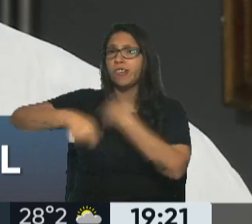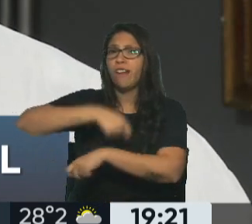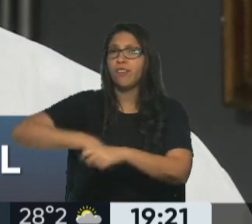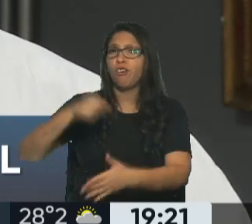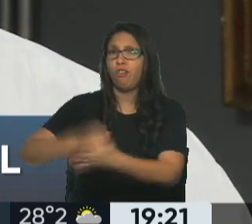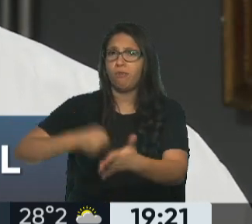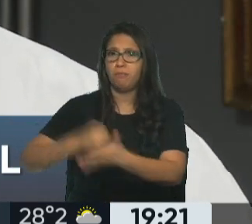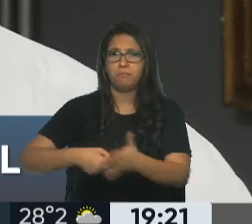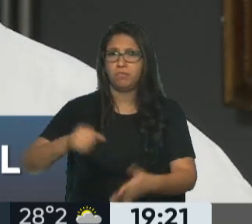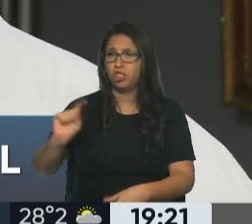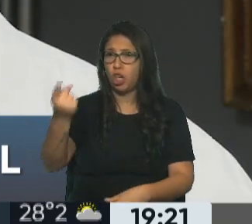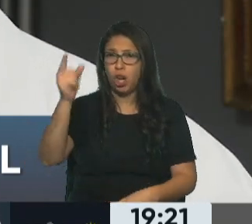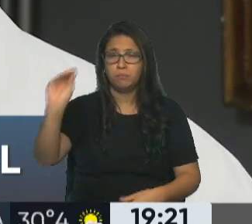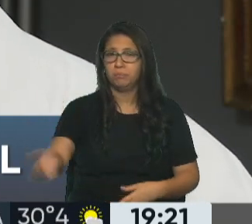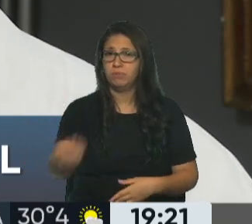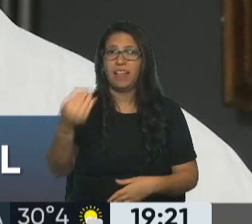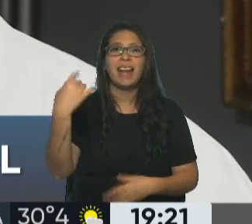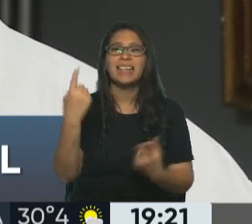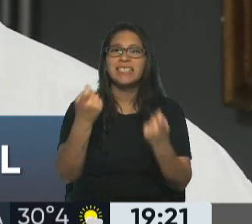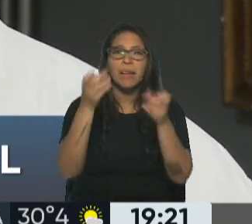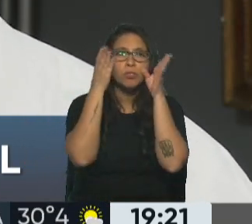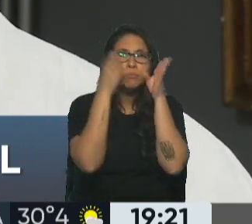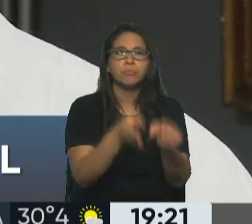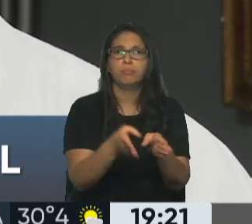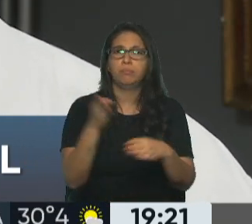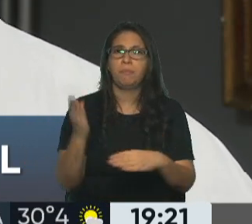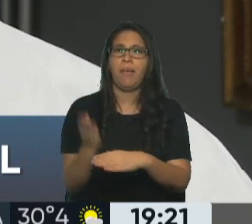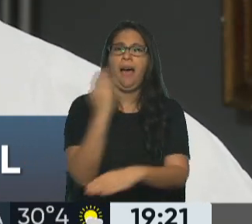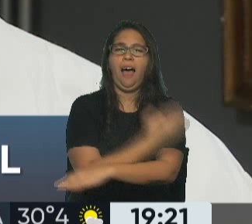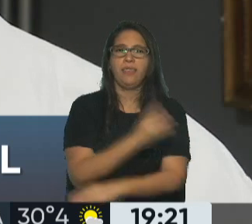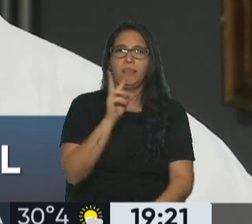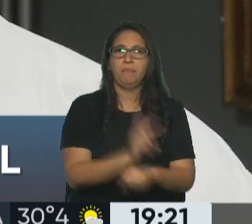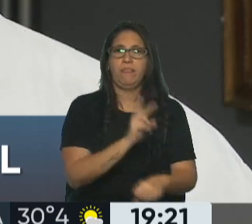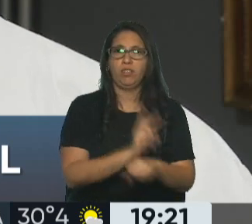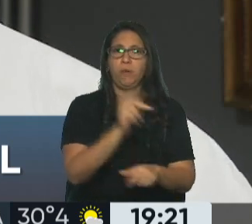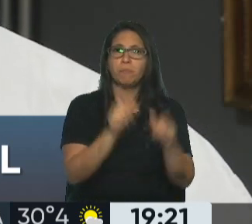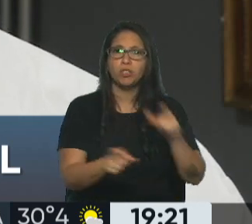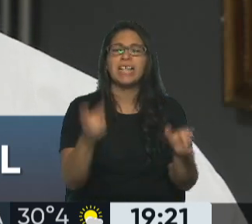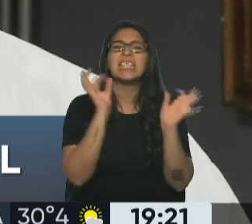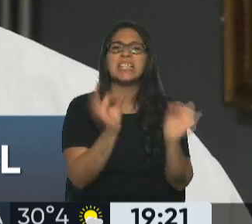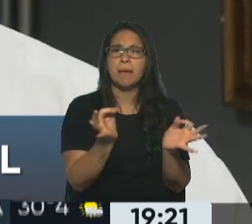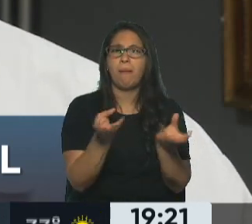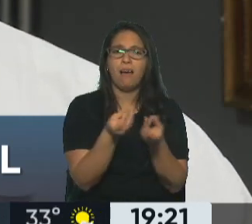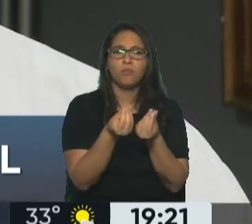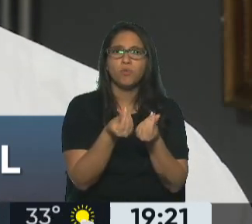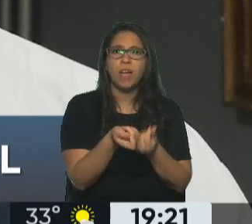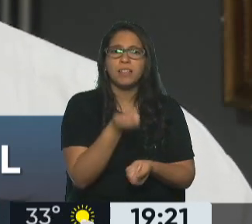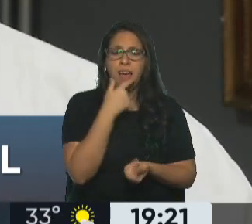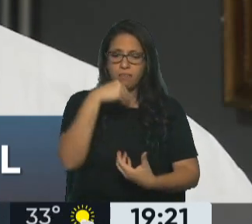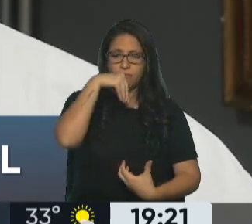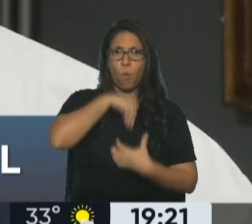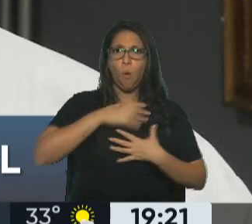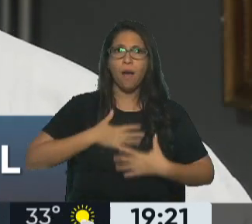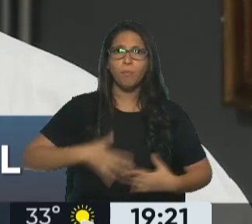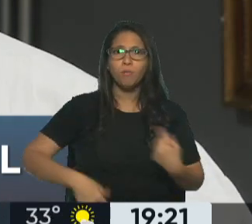que está fracasando. Entonces necesitamos dedicar más dinero a prevenir, más dinero a que la gente conozca los efectos y a las